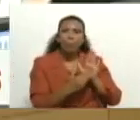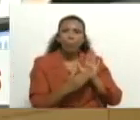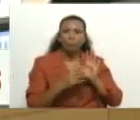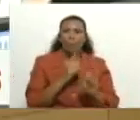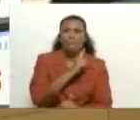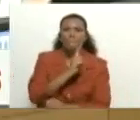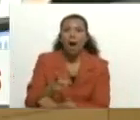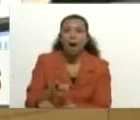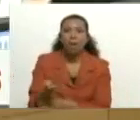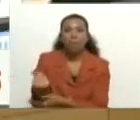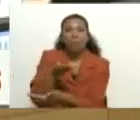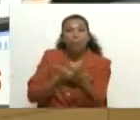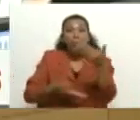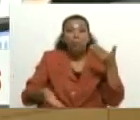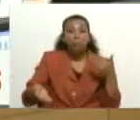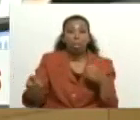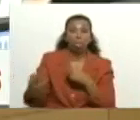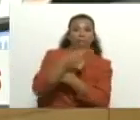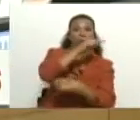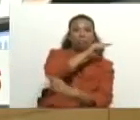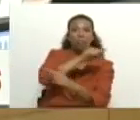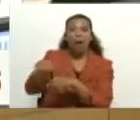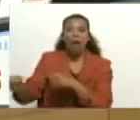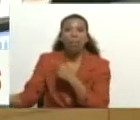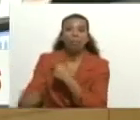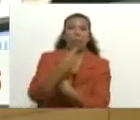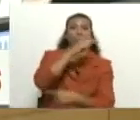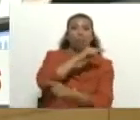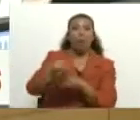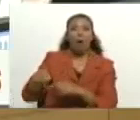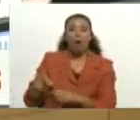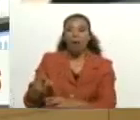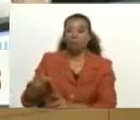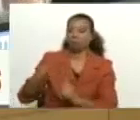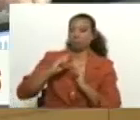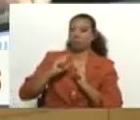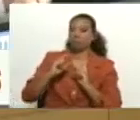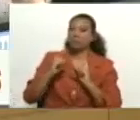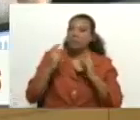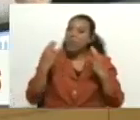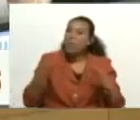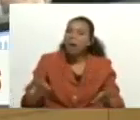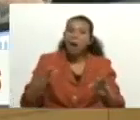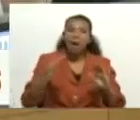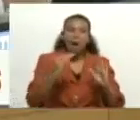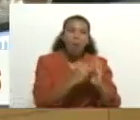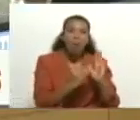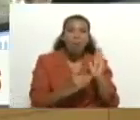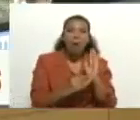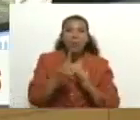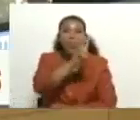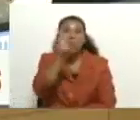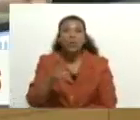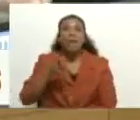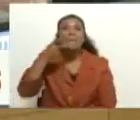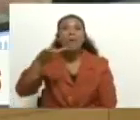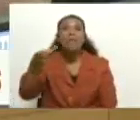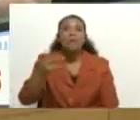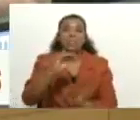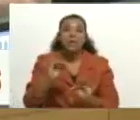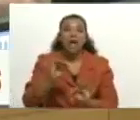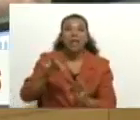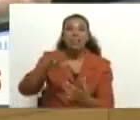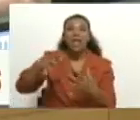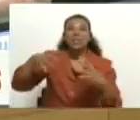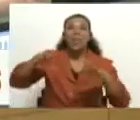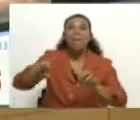multilaterales, pero que se van convirtiendo en una norma, se van normalizando en el uso de la política exterior.